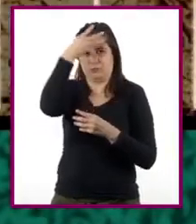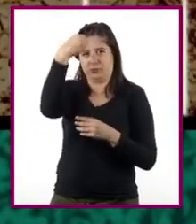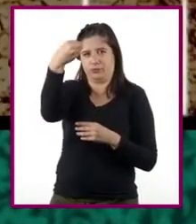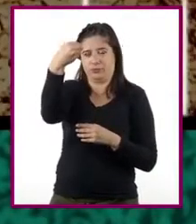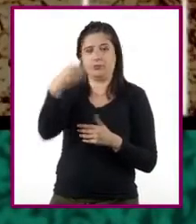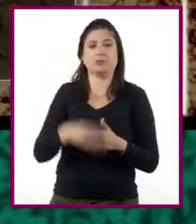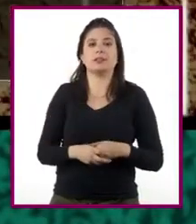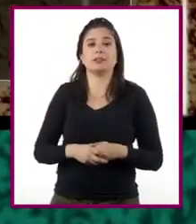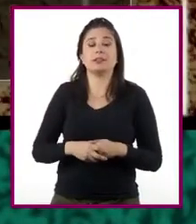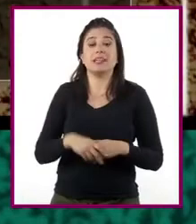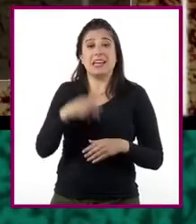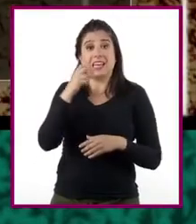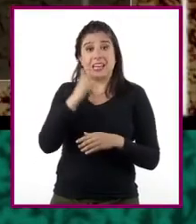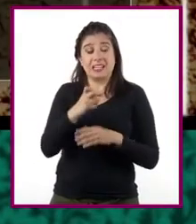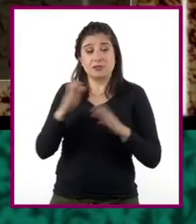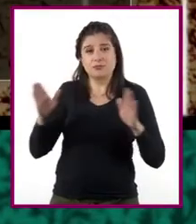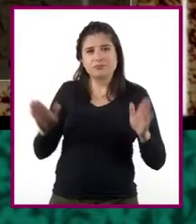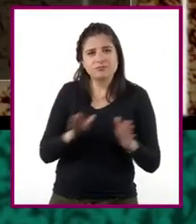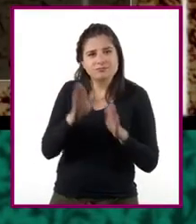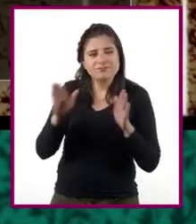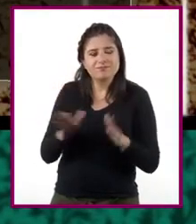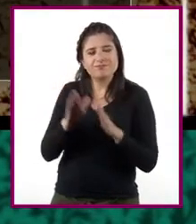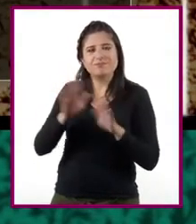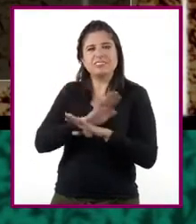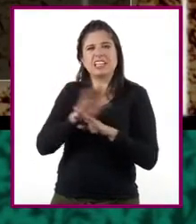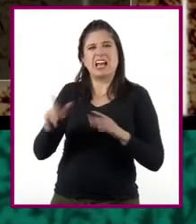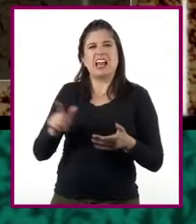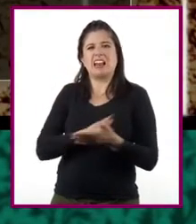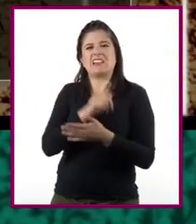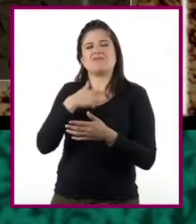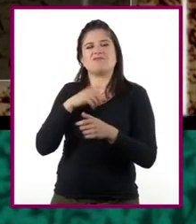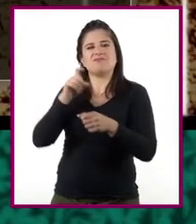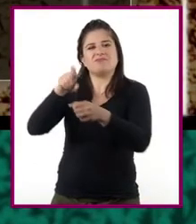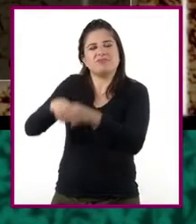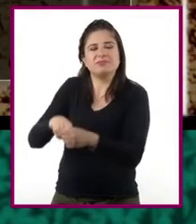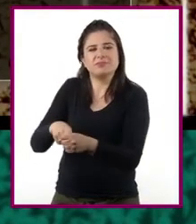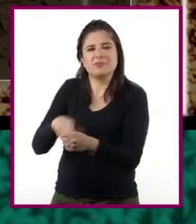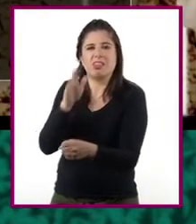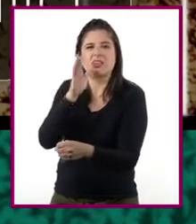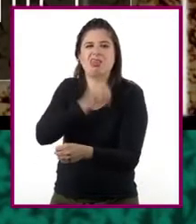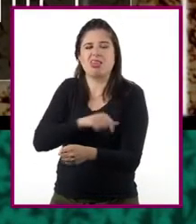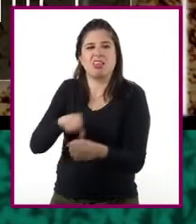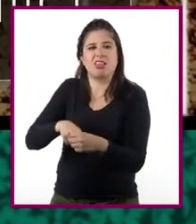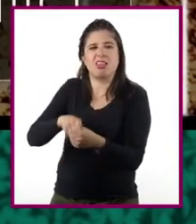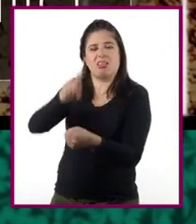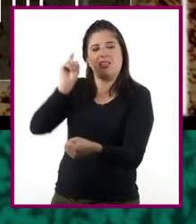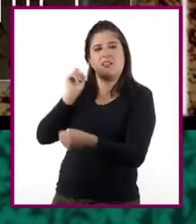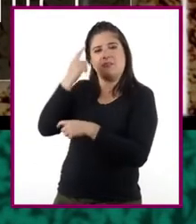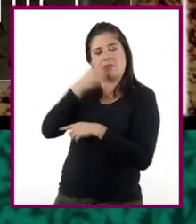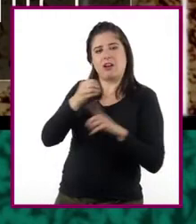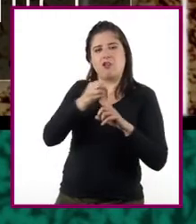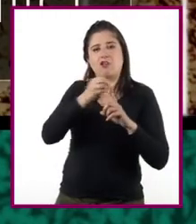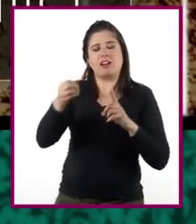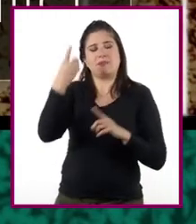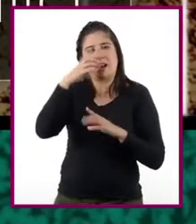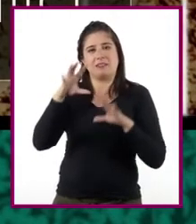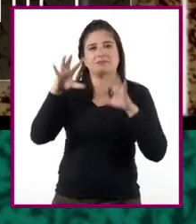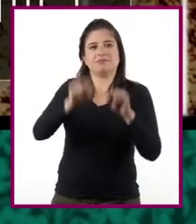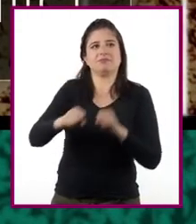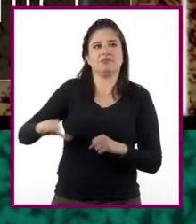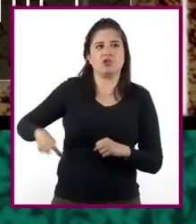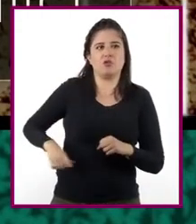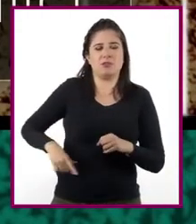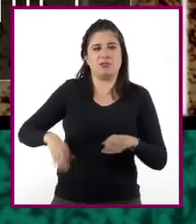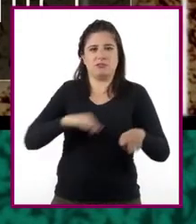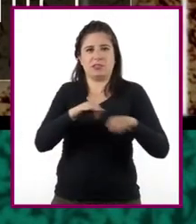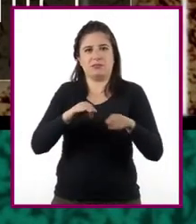Todo esto motivó a que los criollos retiraran su lealtad a la corona española y se organizaran para recuperar el poder,